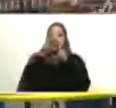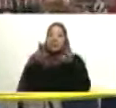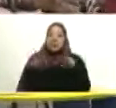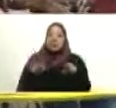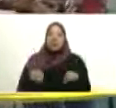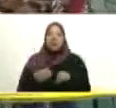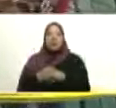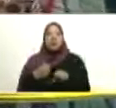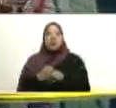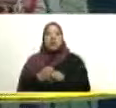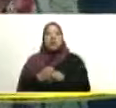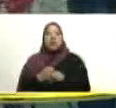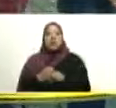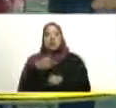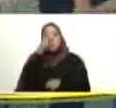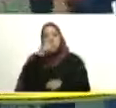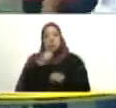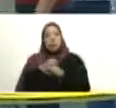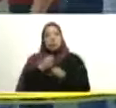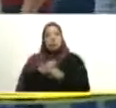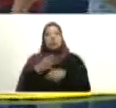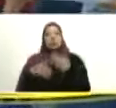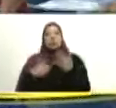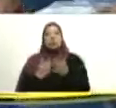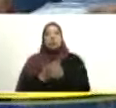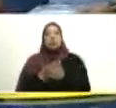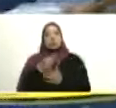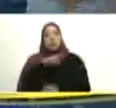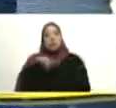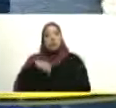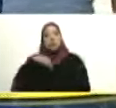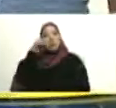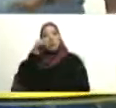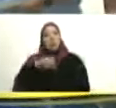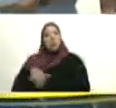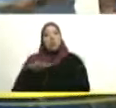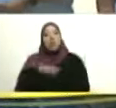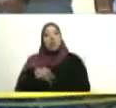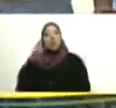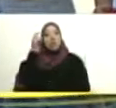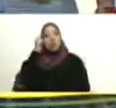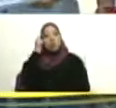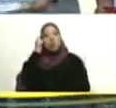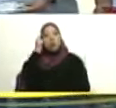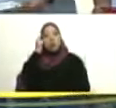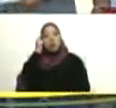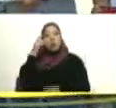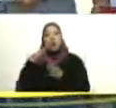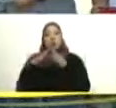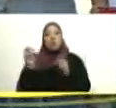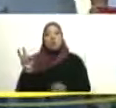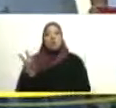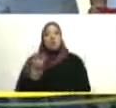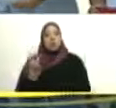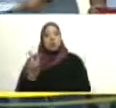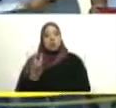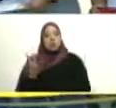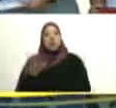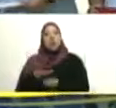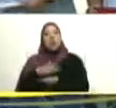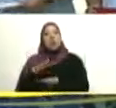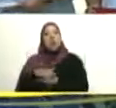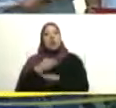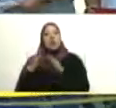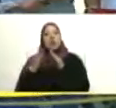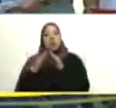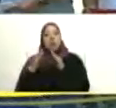le cantan sus villancicos, sus aguinaldos, con nuestro pueblo que feliz hoy está desde toda Venezuela. Jueves de vivienda,